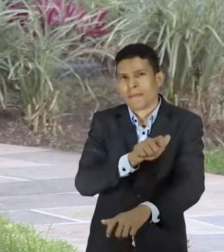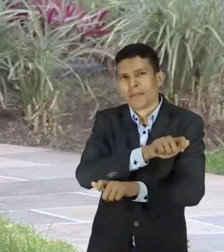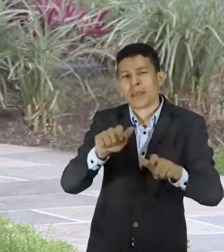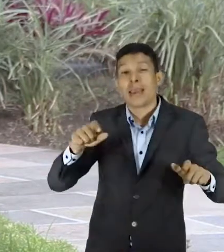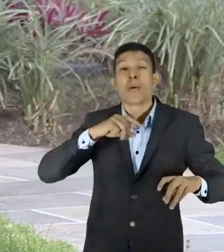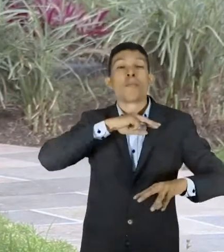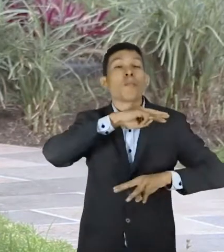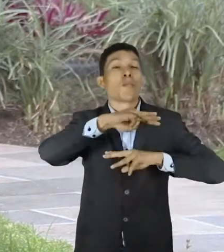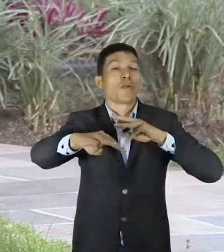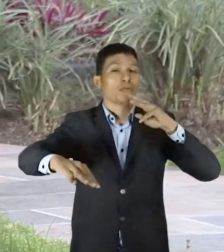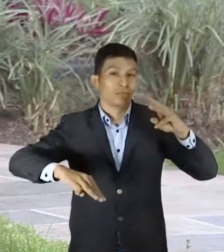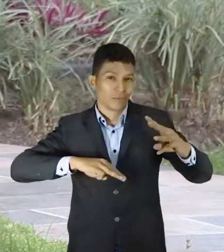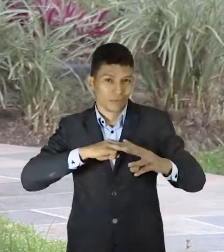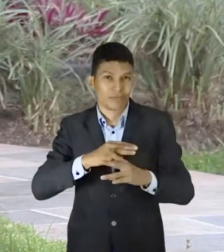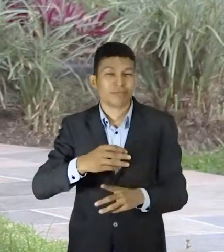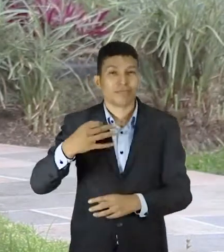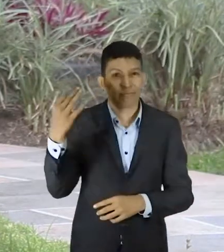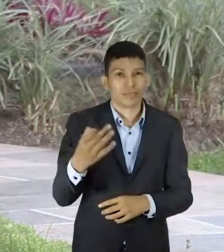ya